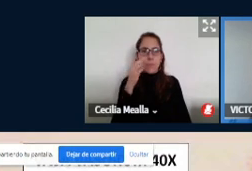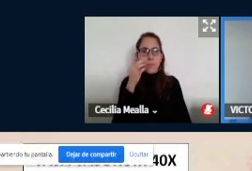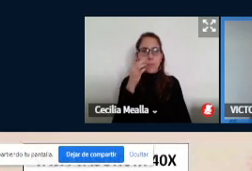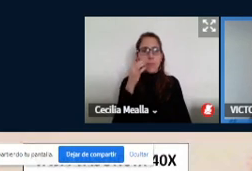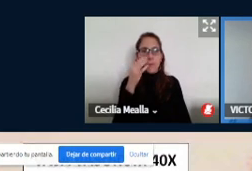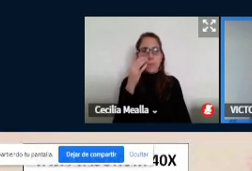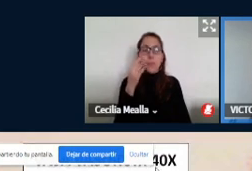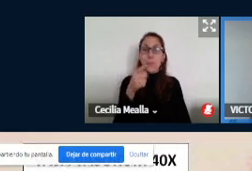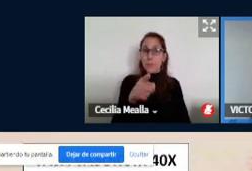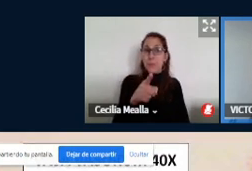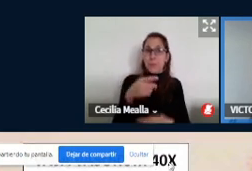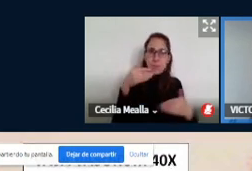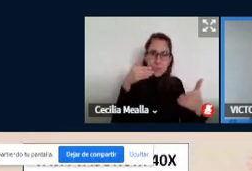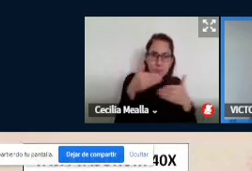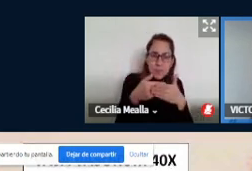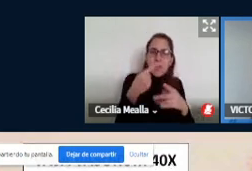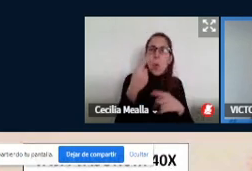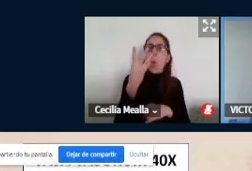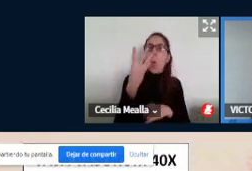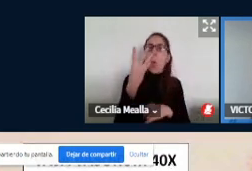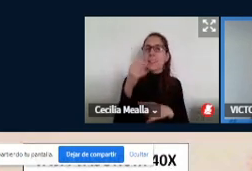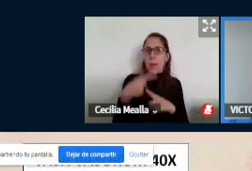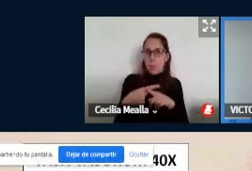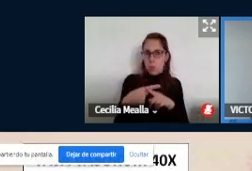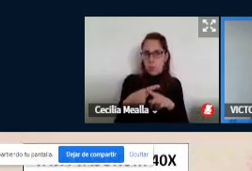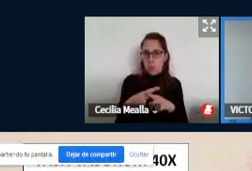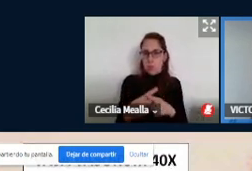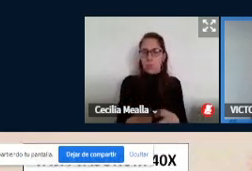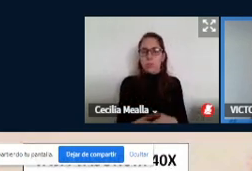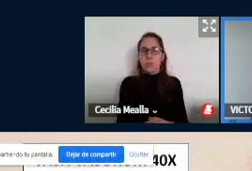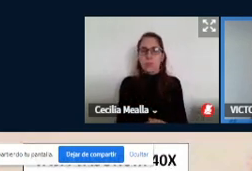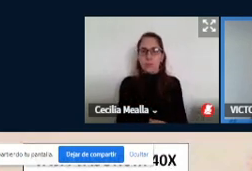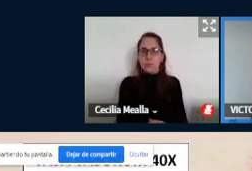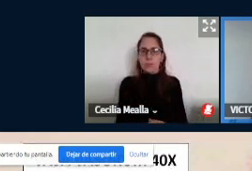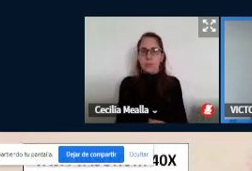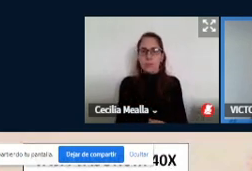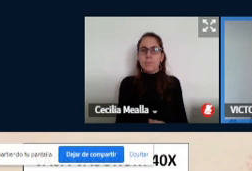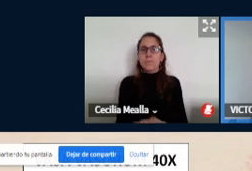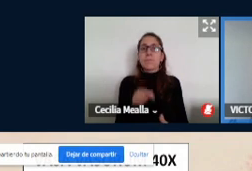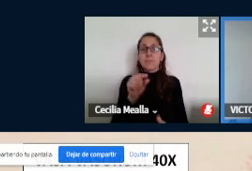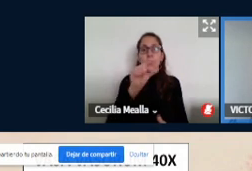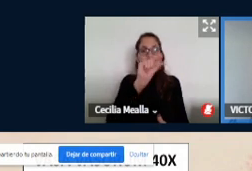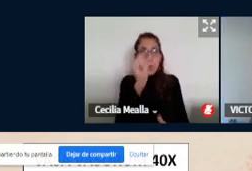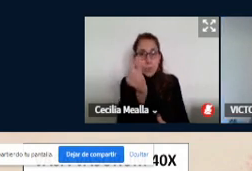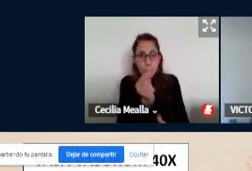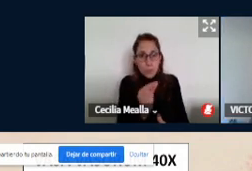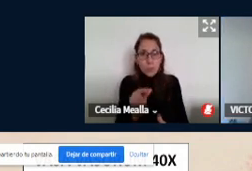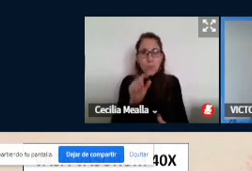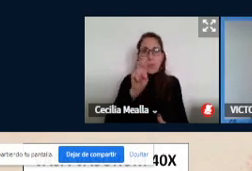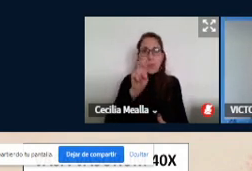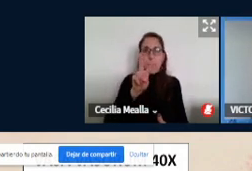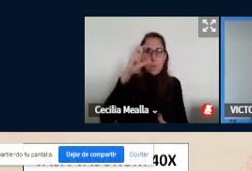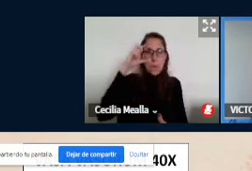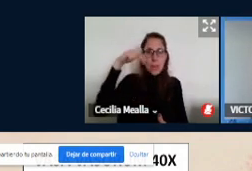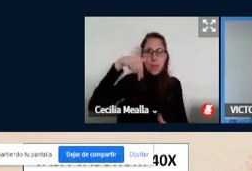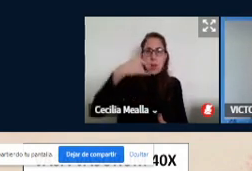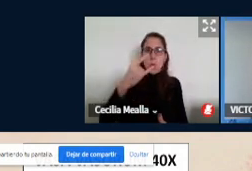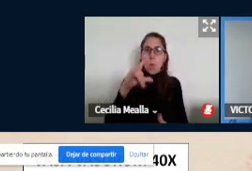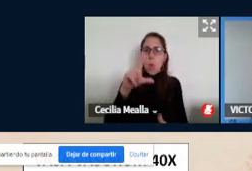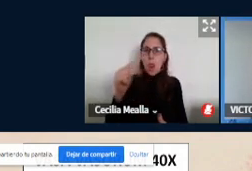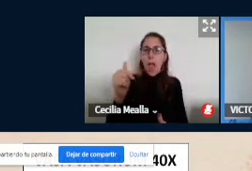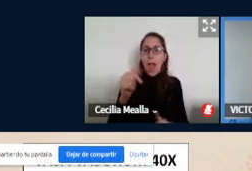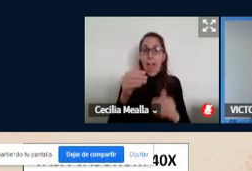Fíjense que acá tenemos un aumento de 40. ¿Sí? Acá tenemos una vénula, y estas